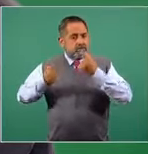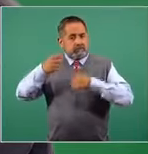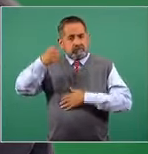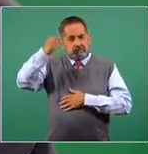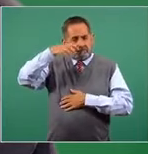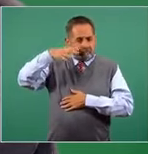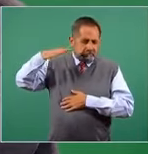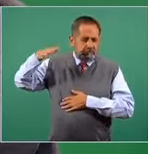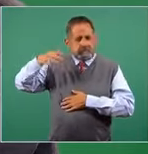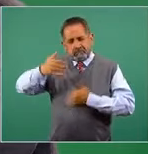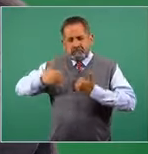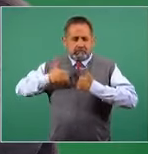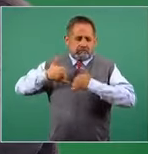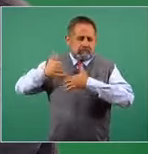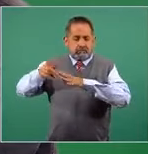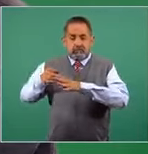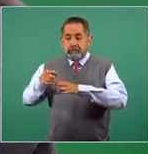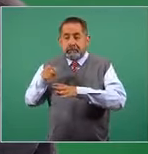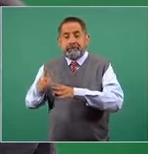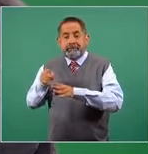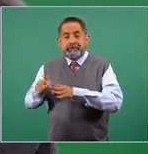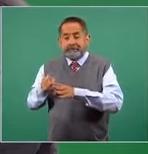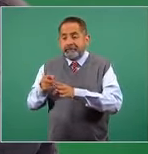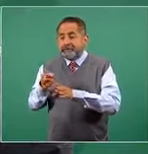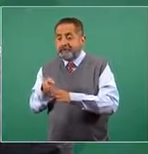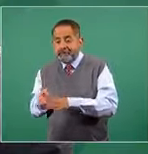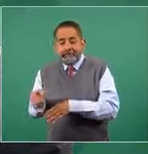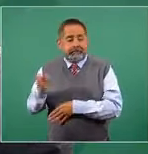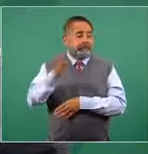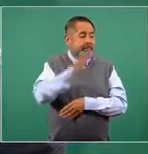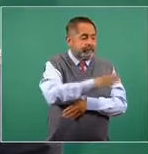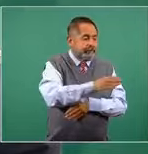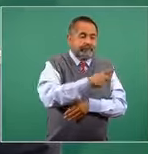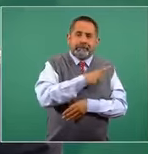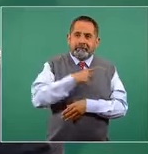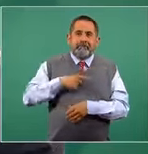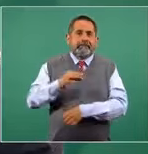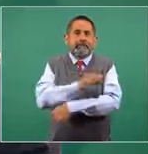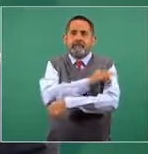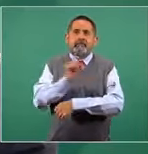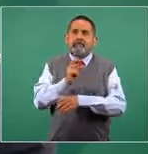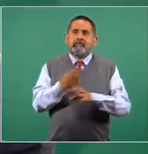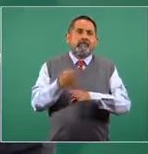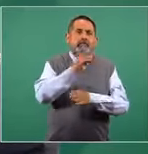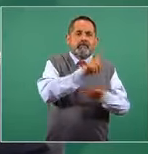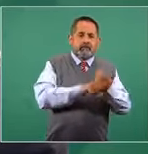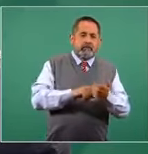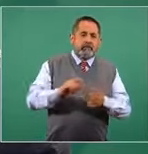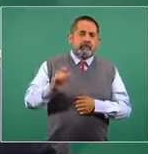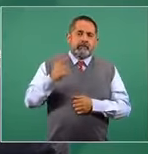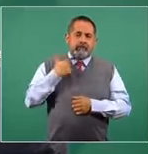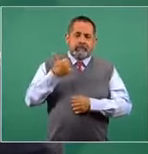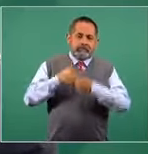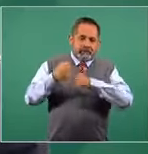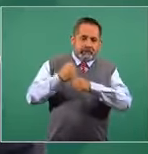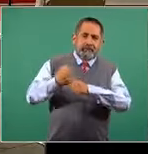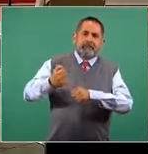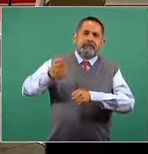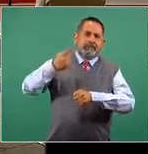adolescentes jóvenes o preadolescentes, lo que corresponde que se debieron haber vacunado en el sexenio pasado o en el